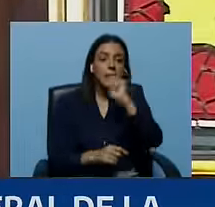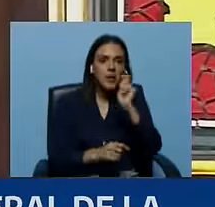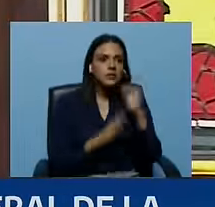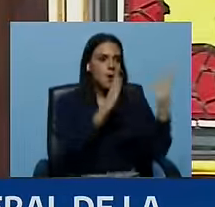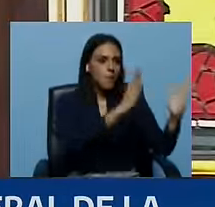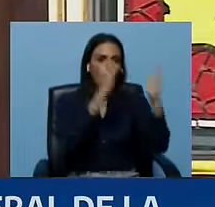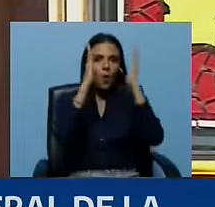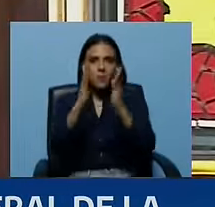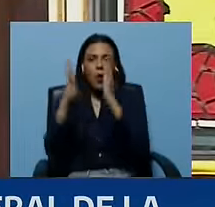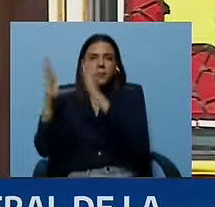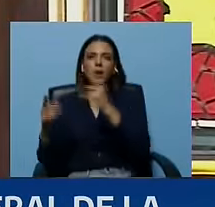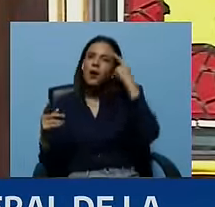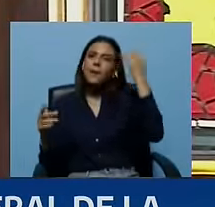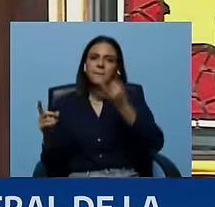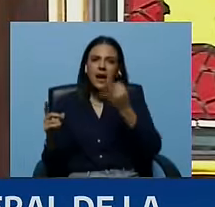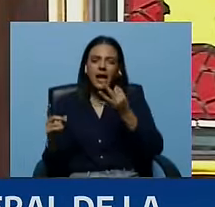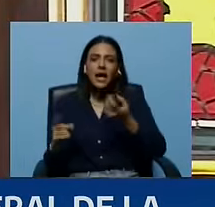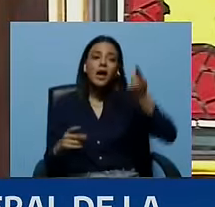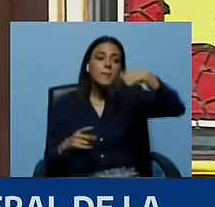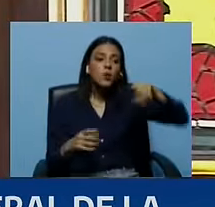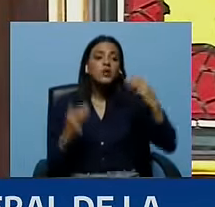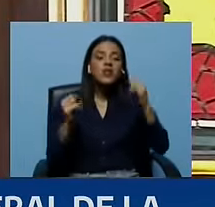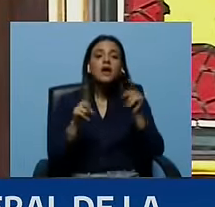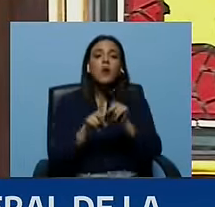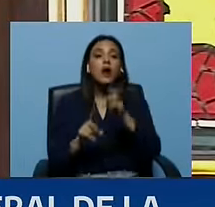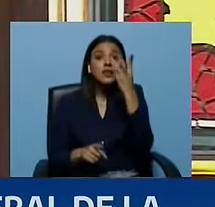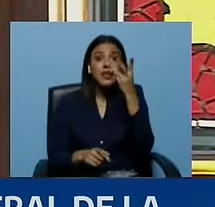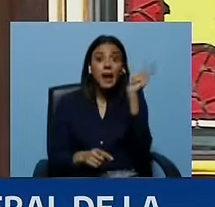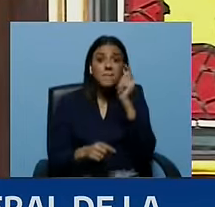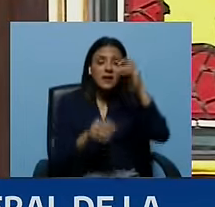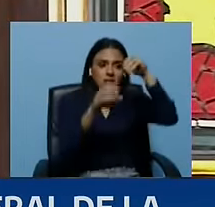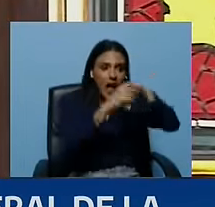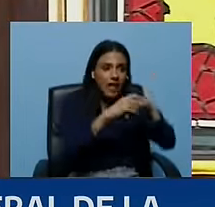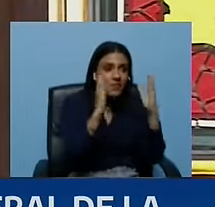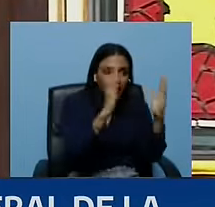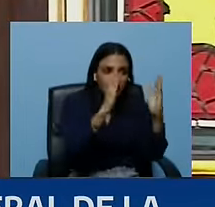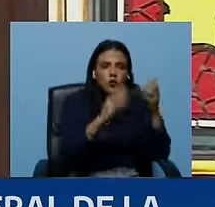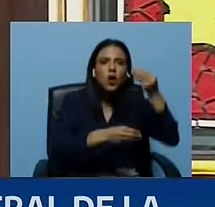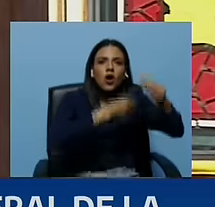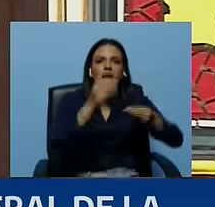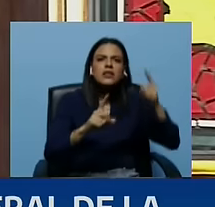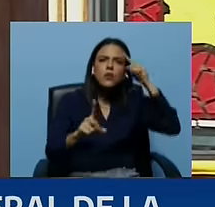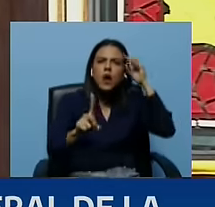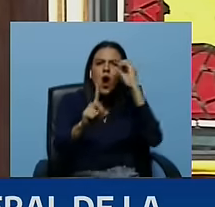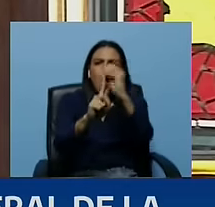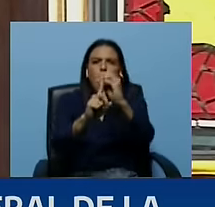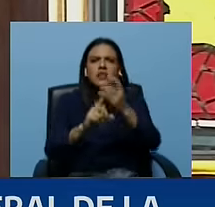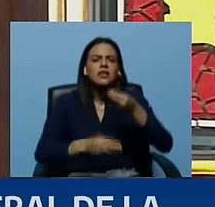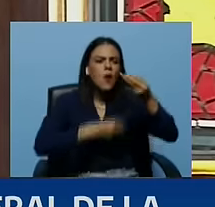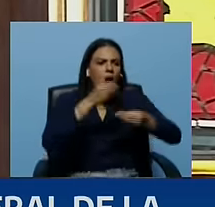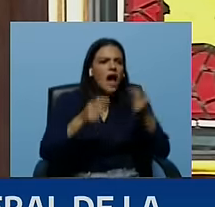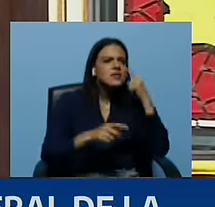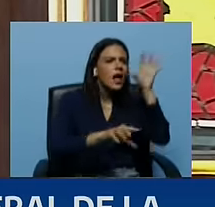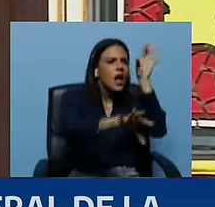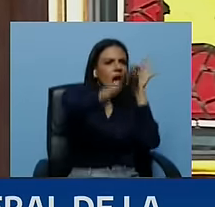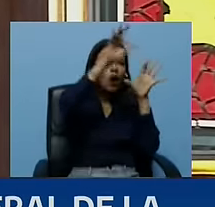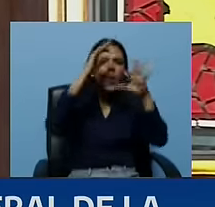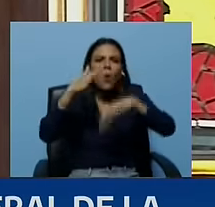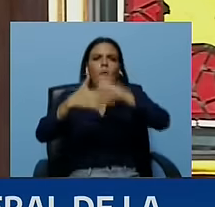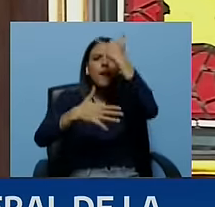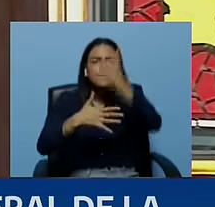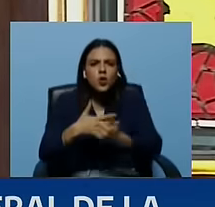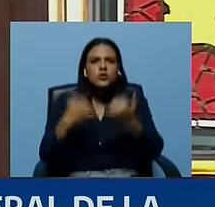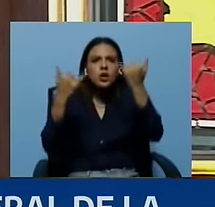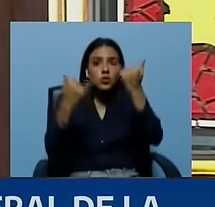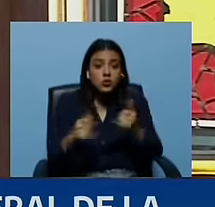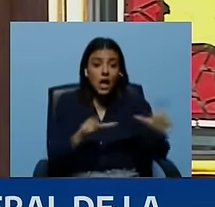tengan 12 semanas, 3 meses, para una meta, pues, de terminar los proyectos. A veces